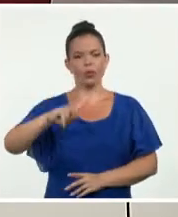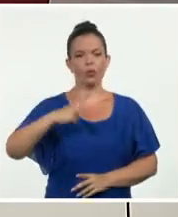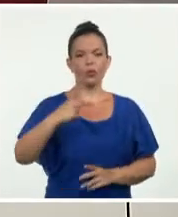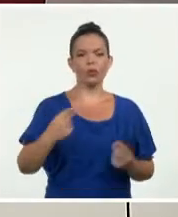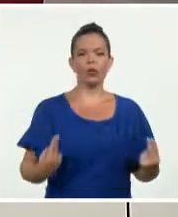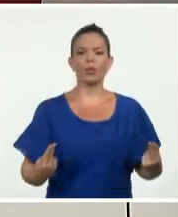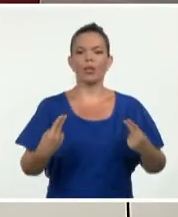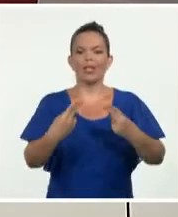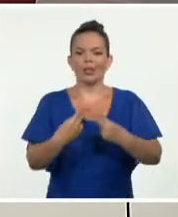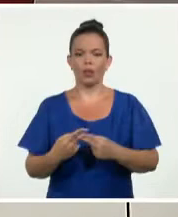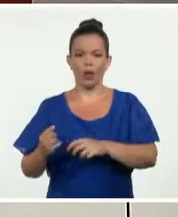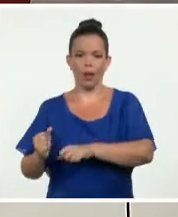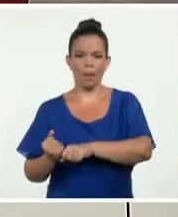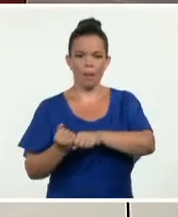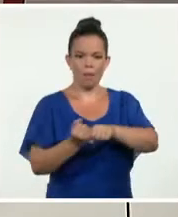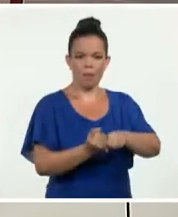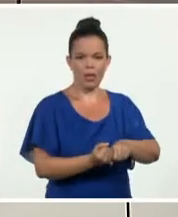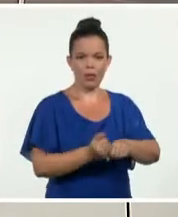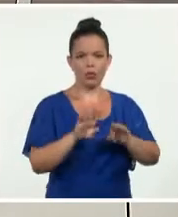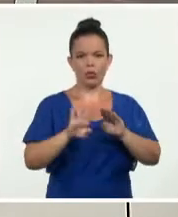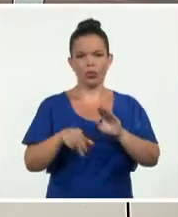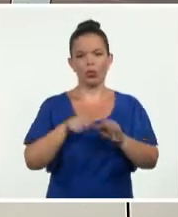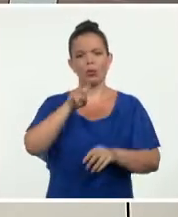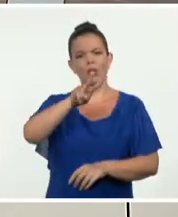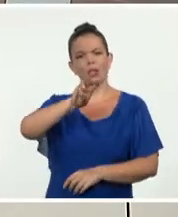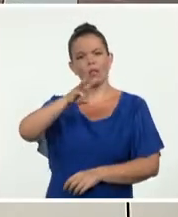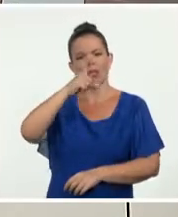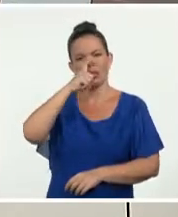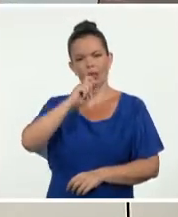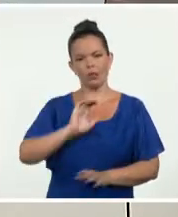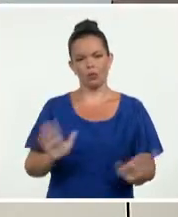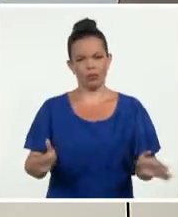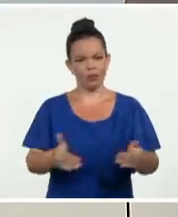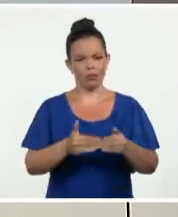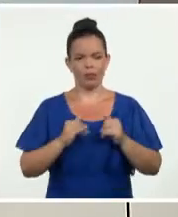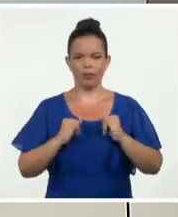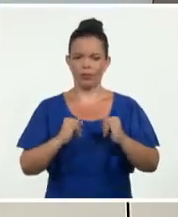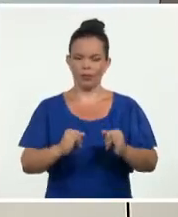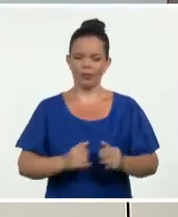final de la Serie Nacional de Béisbol Sub-23. Con esto finalizan los deportes. Manténgase informado. Al mediodía.